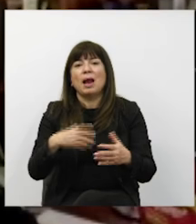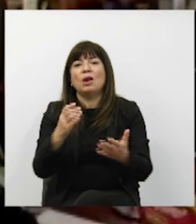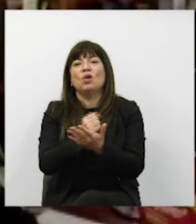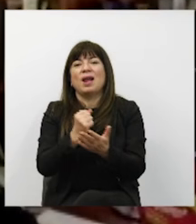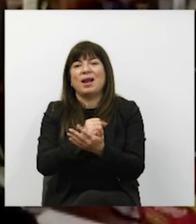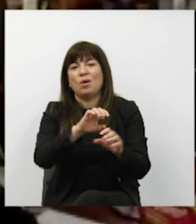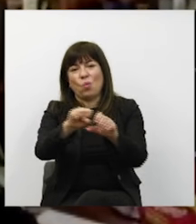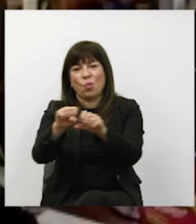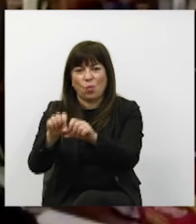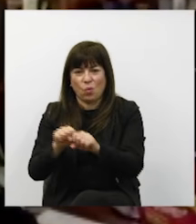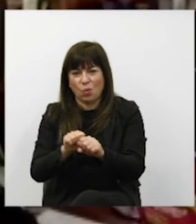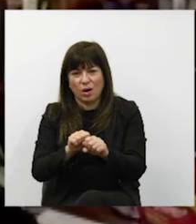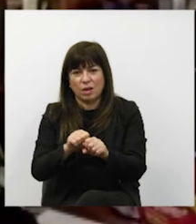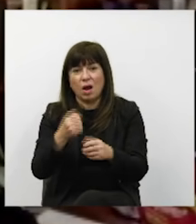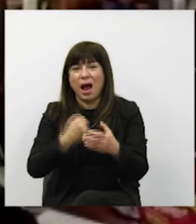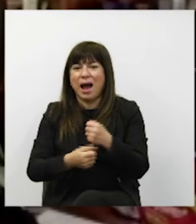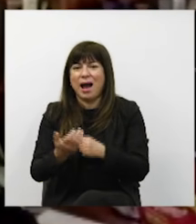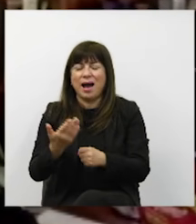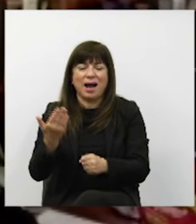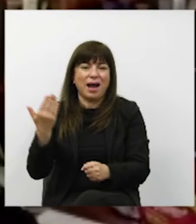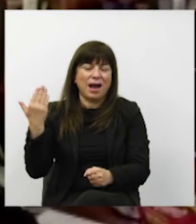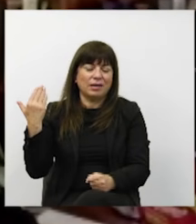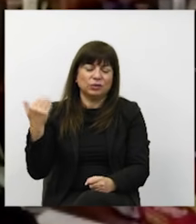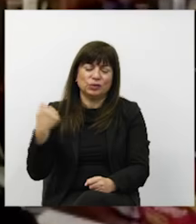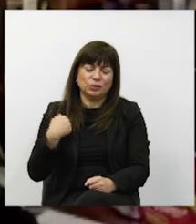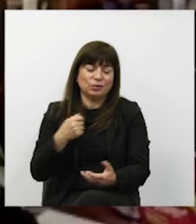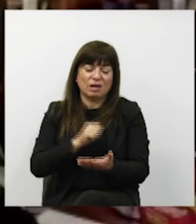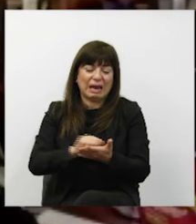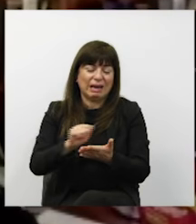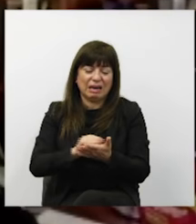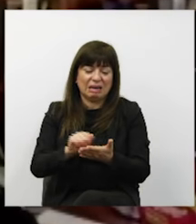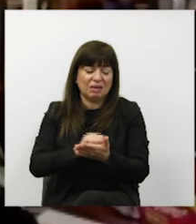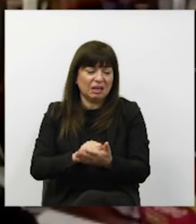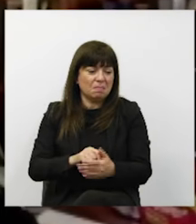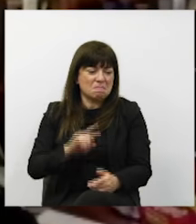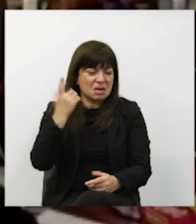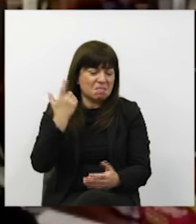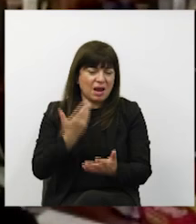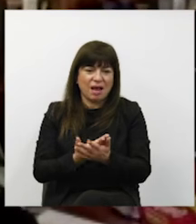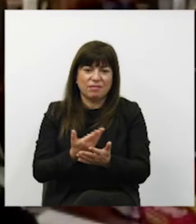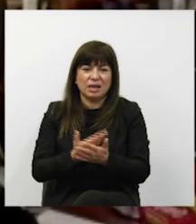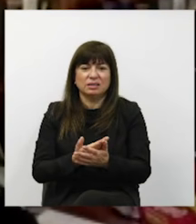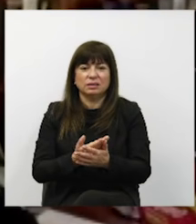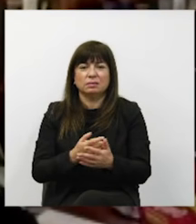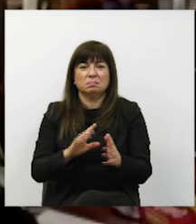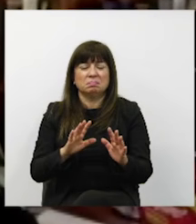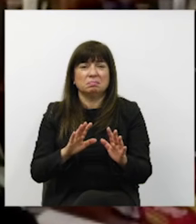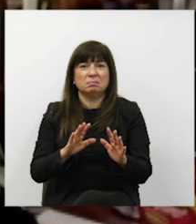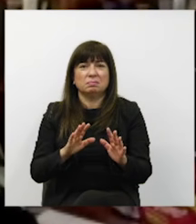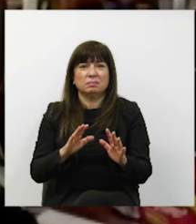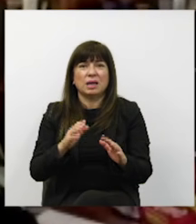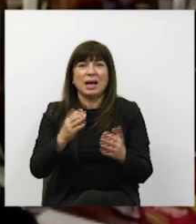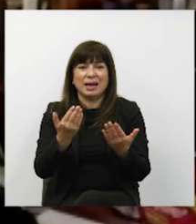¿Hace cuántos años? Por lo menos yo, la primera columna que yo escribí, que no debo haber sido el primero, debe ser 20 años,